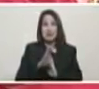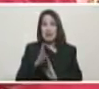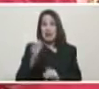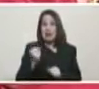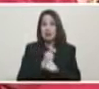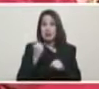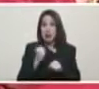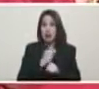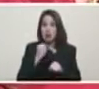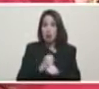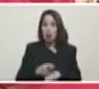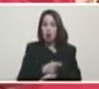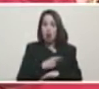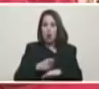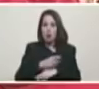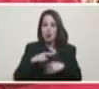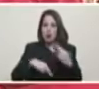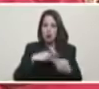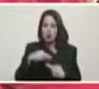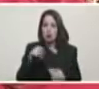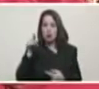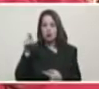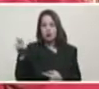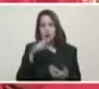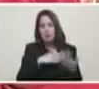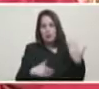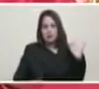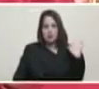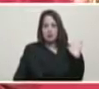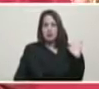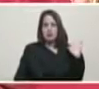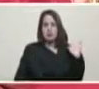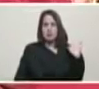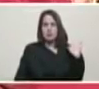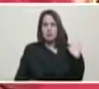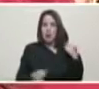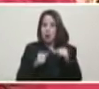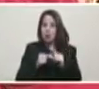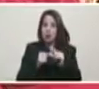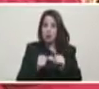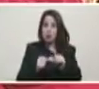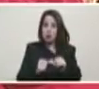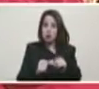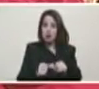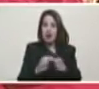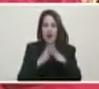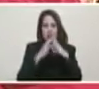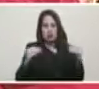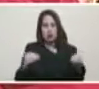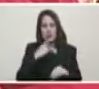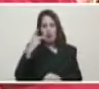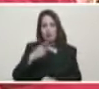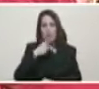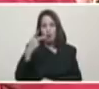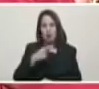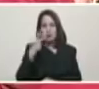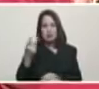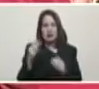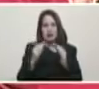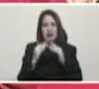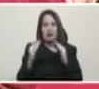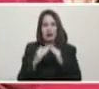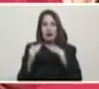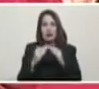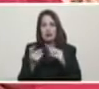revolucionario de usted presidente para dar continuidad a todas estas políticas habitacionales